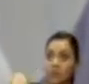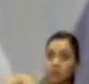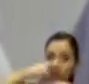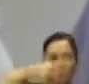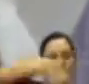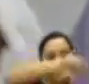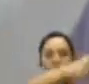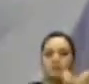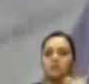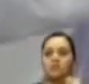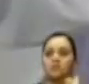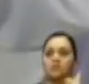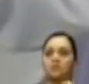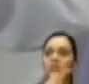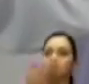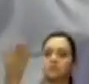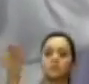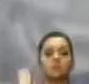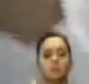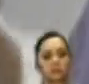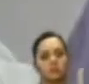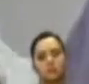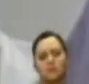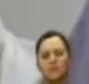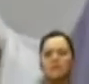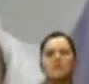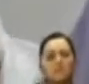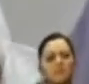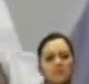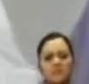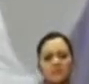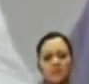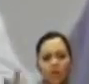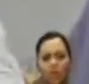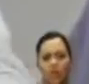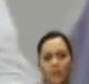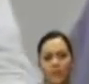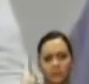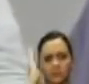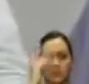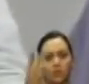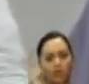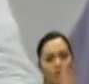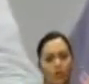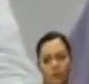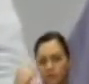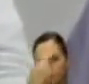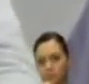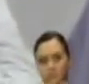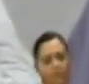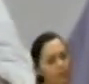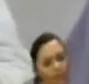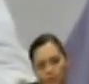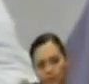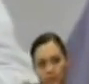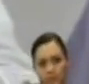Para dotar de servicios básicos, no, ustedes no son Guayaquil, ¿no? Ese es el doble discurso de la partidocracia.